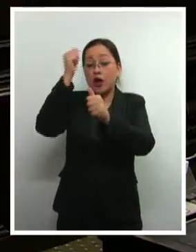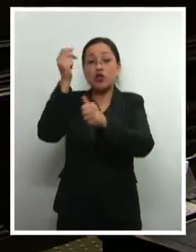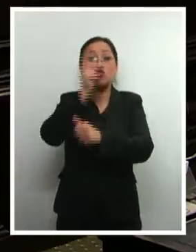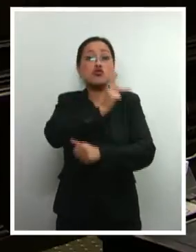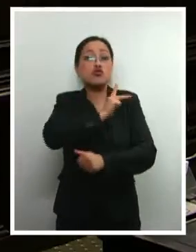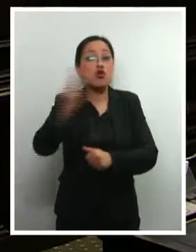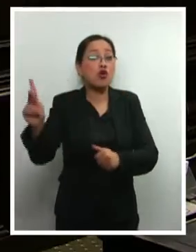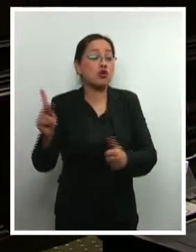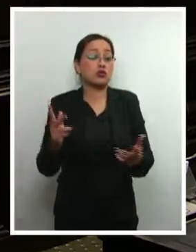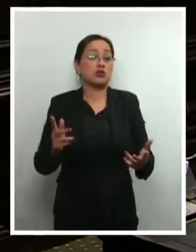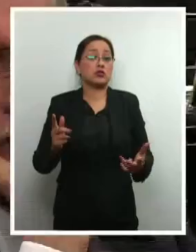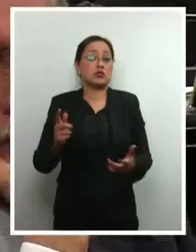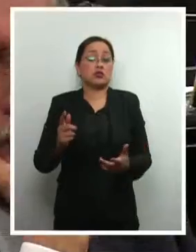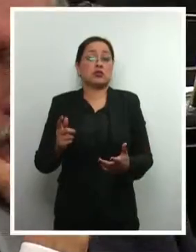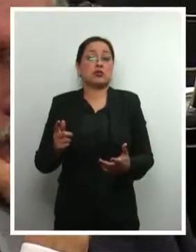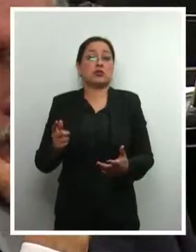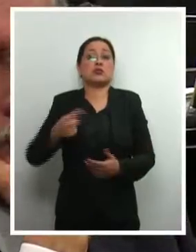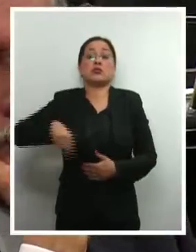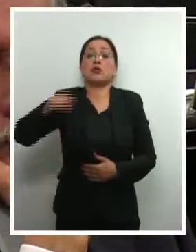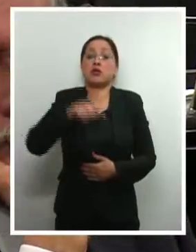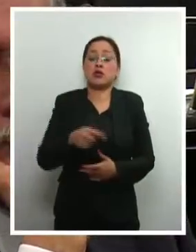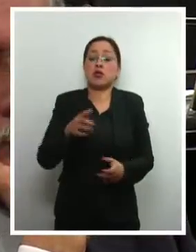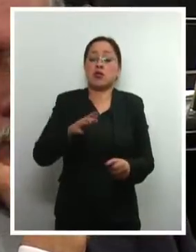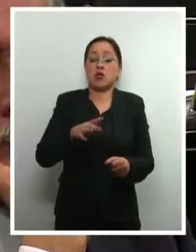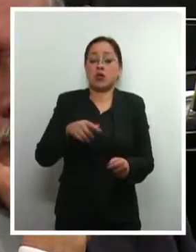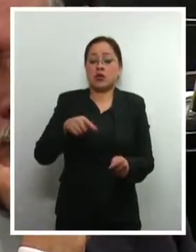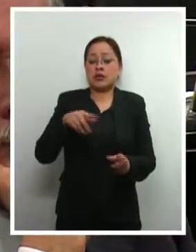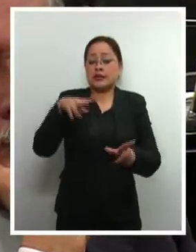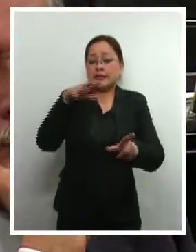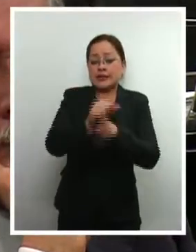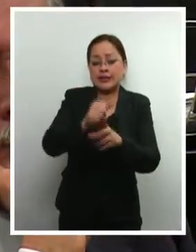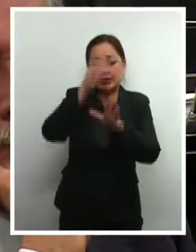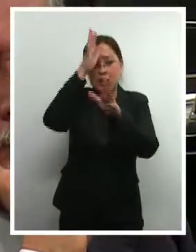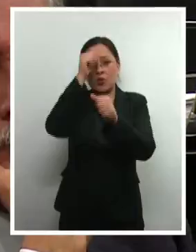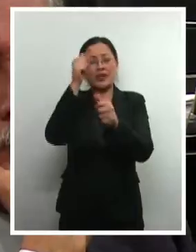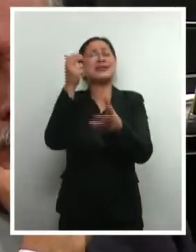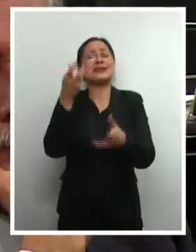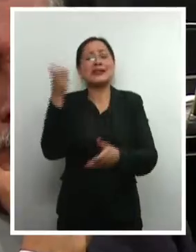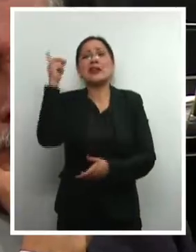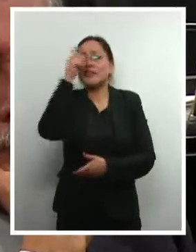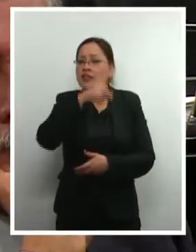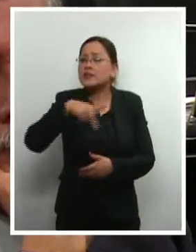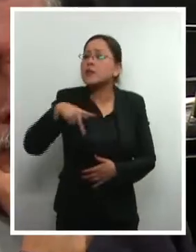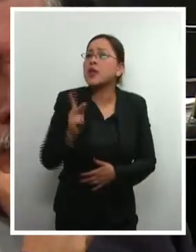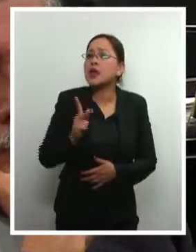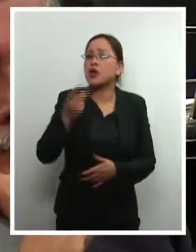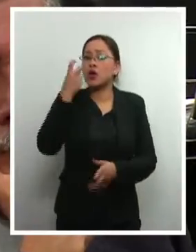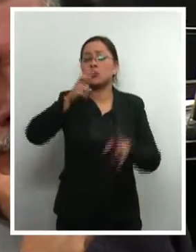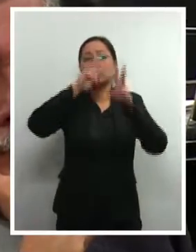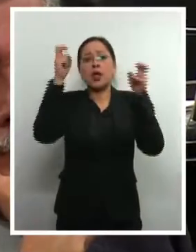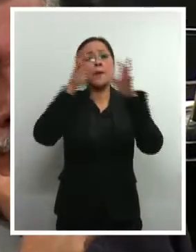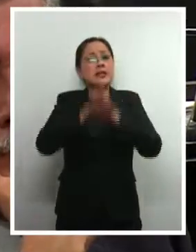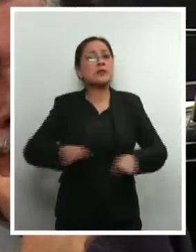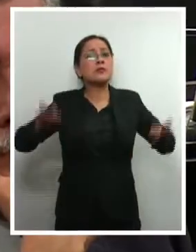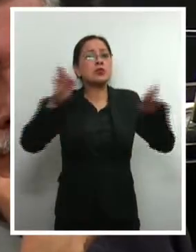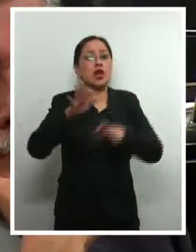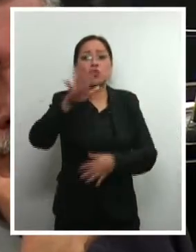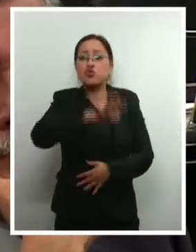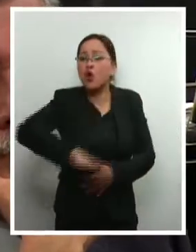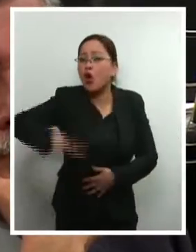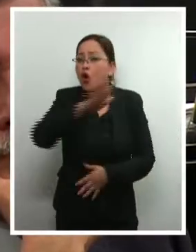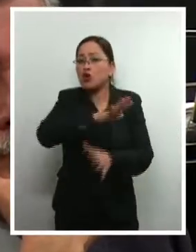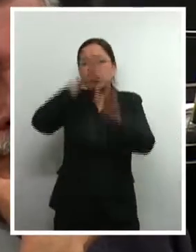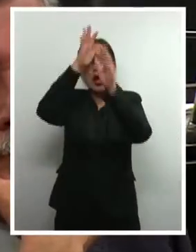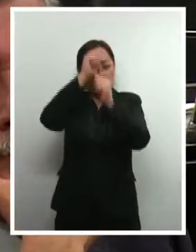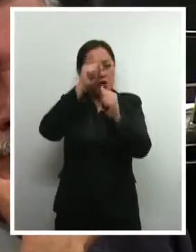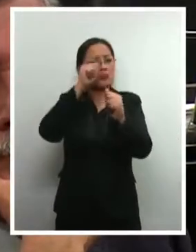Difícilmente pudimos llegar a ese acuerdo. Eran cuestiones fundamentales en las que nos pusimos de acuerdo.